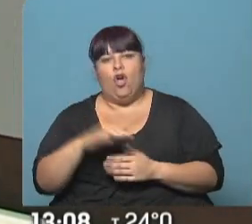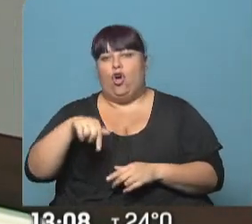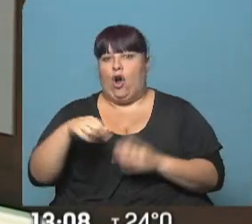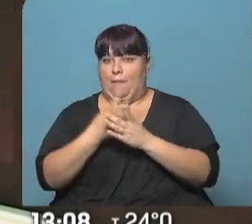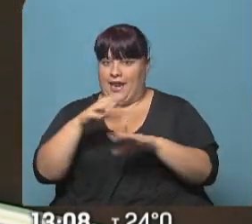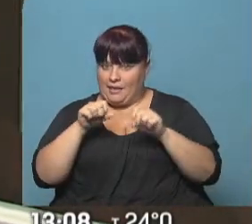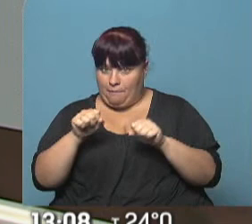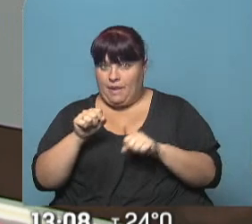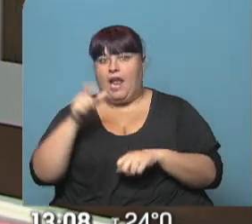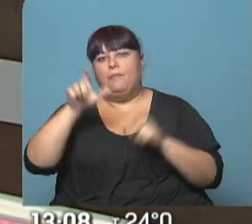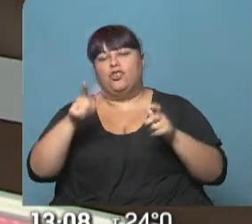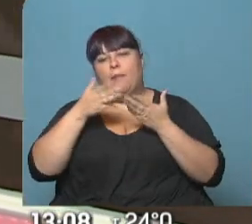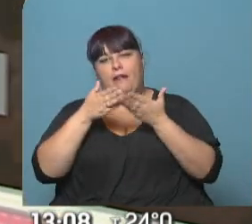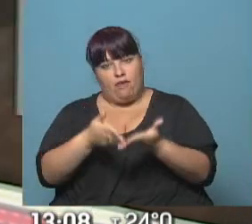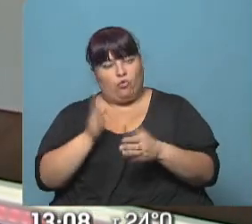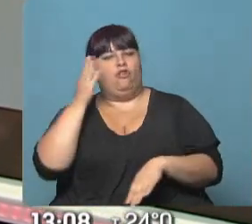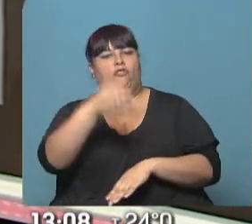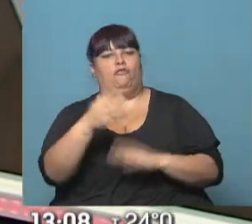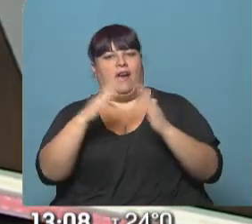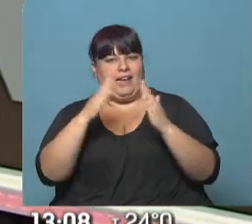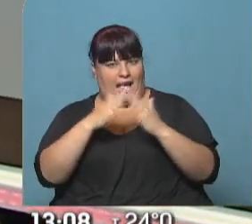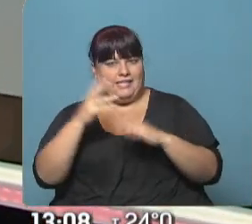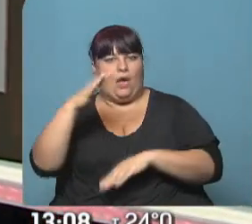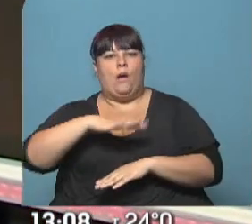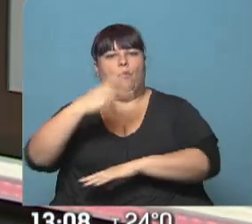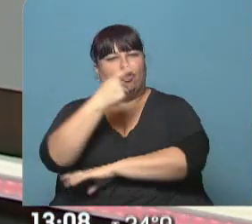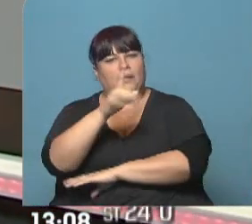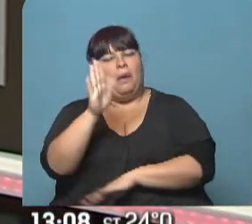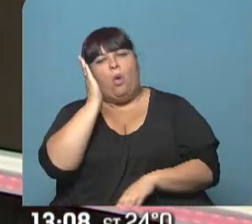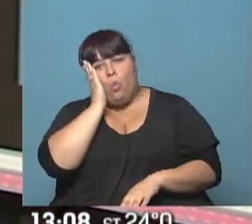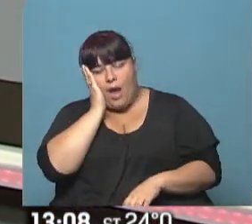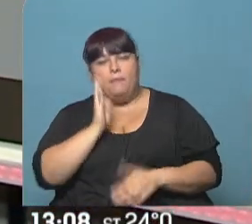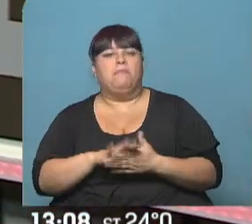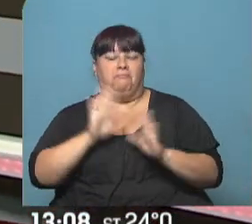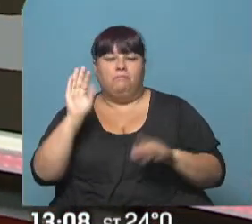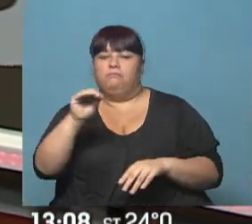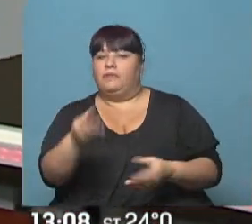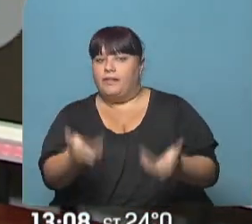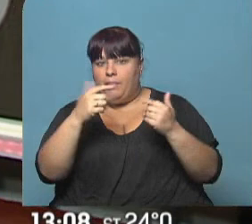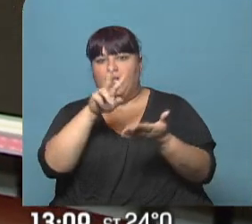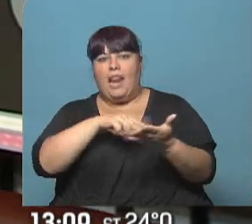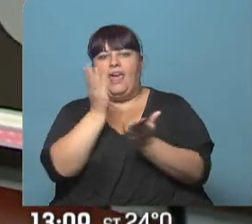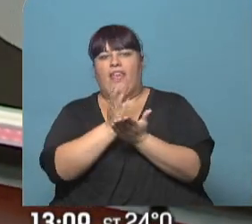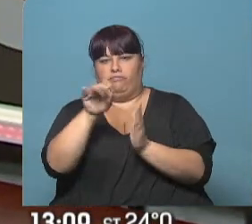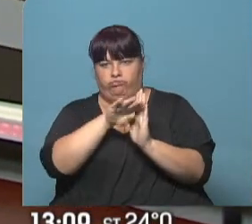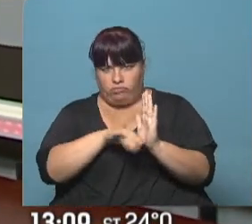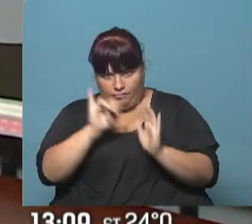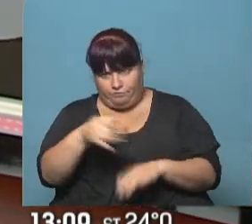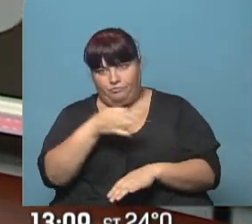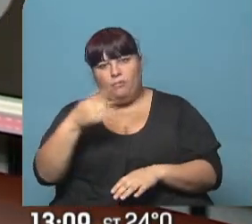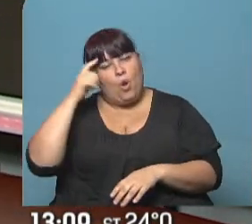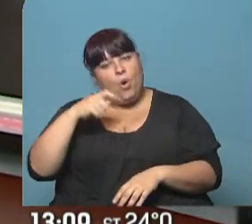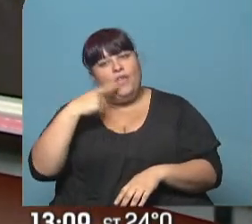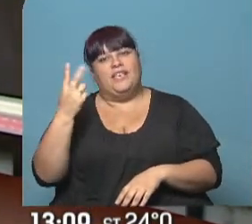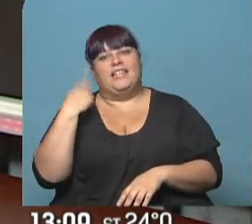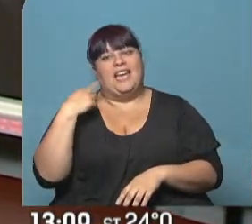temprano por la mañana, personal de la prefectura se presentó en su casa en Puerto Madero, estaba durmiendo, bueno, lo despertaron y le leyeron sus derechos. Así es, el juez considera que